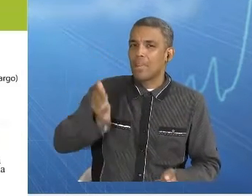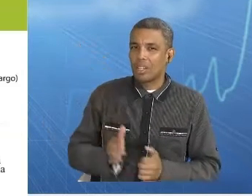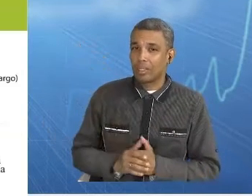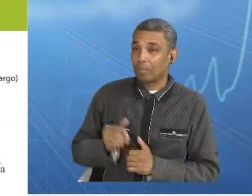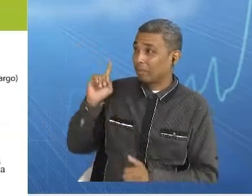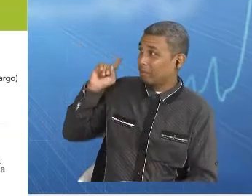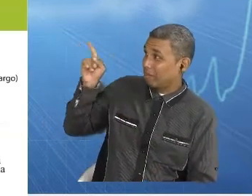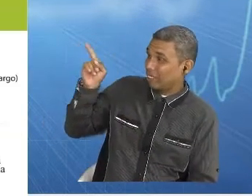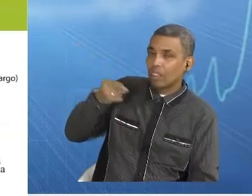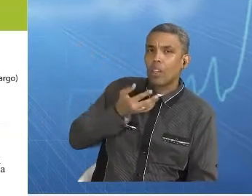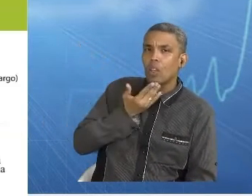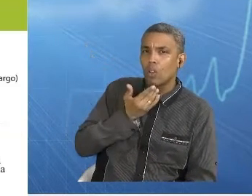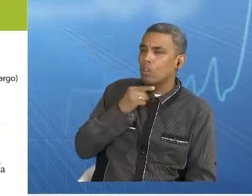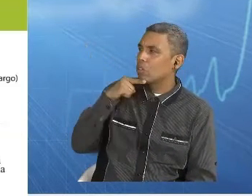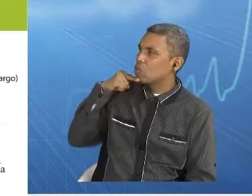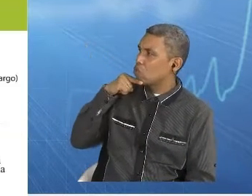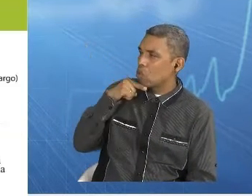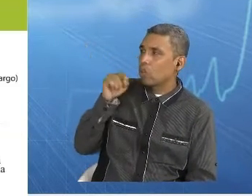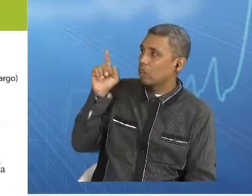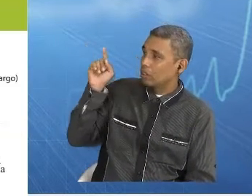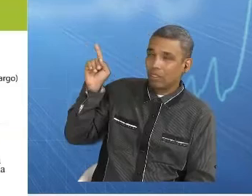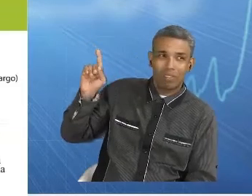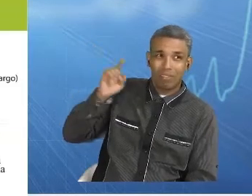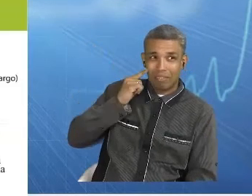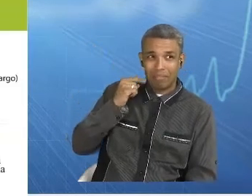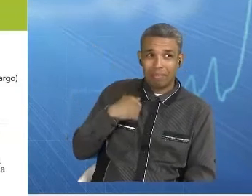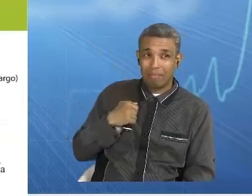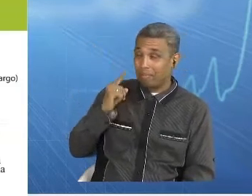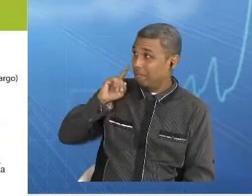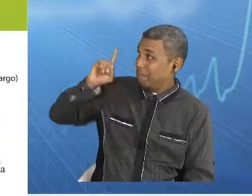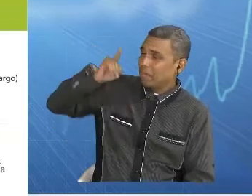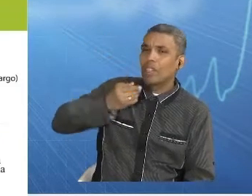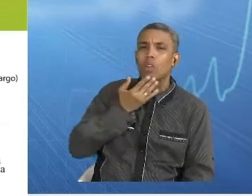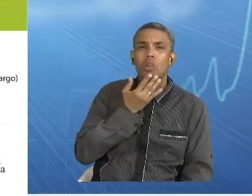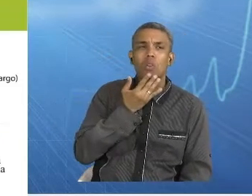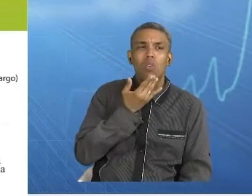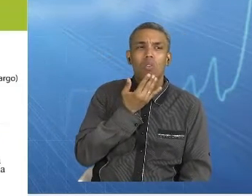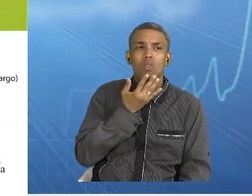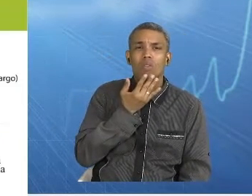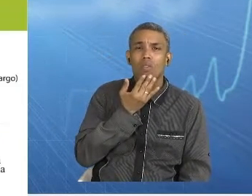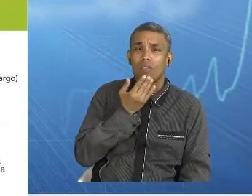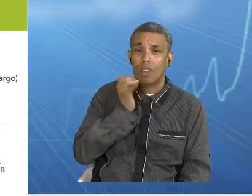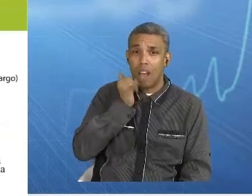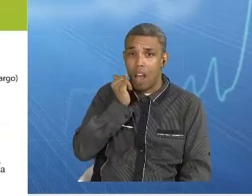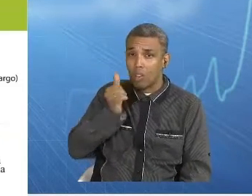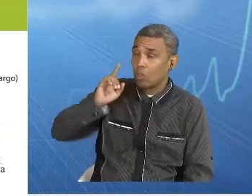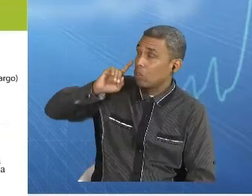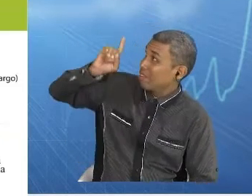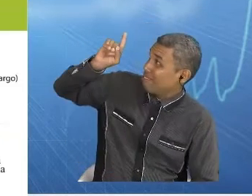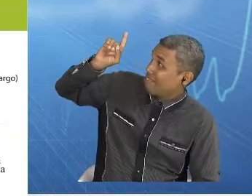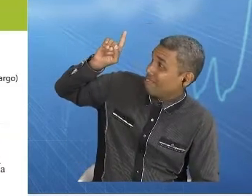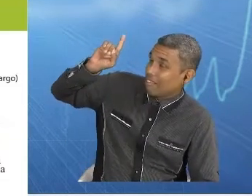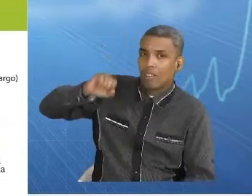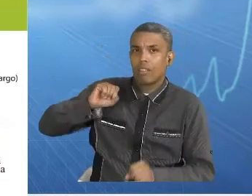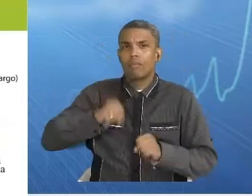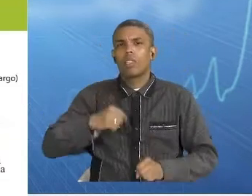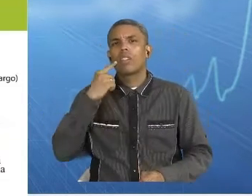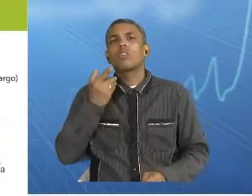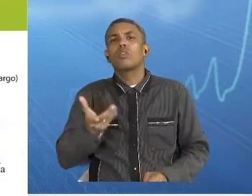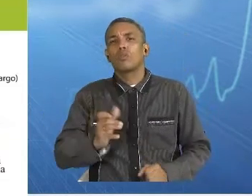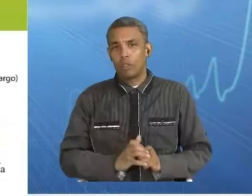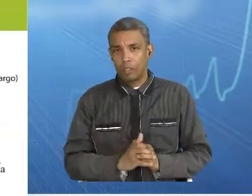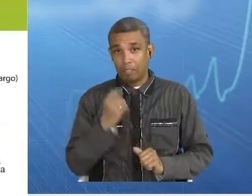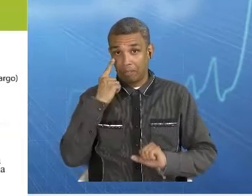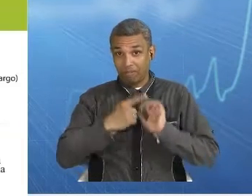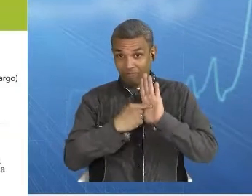que es un mercado familiar. En el kit de aseo, ustedes amables televidentes que nos están viendo, ahí pueden observar en pantalla, la Cruz Roja ha